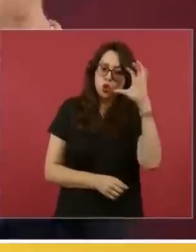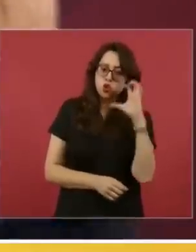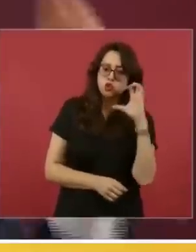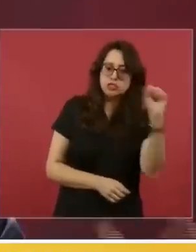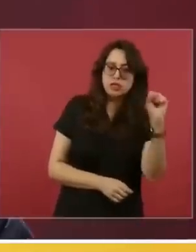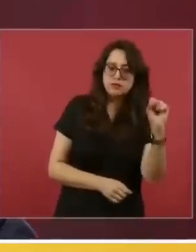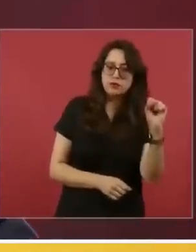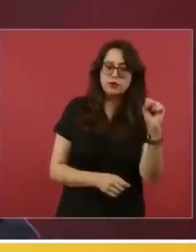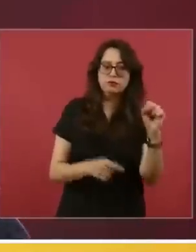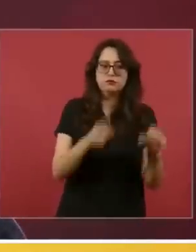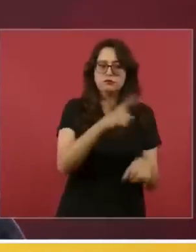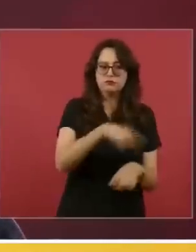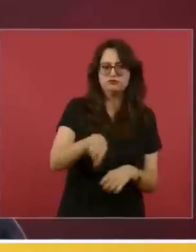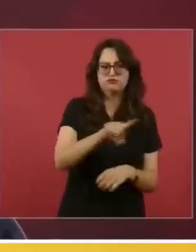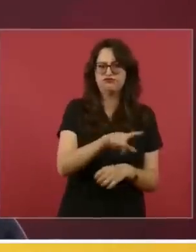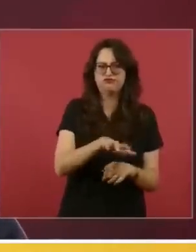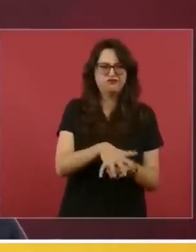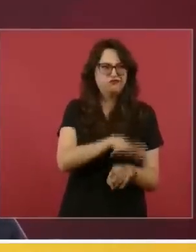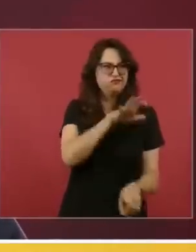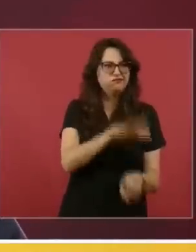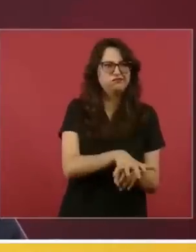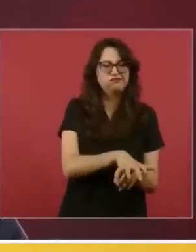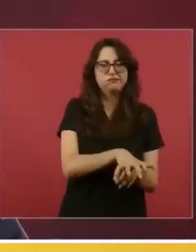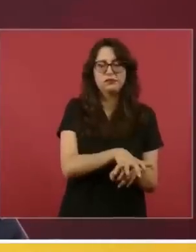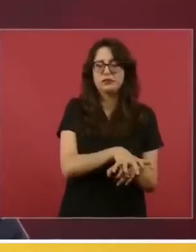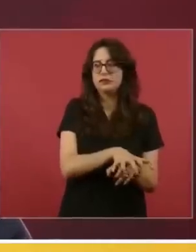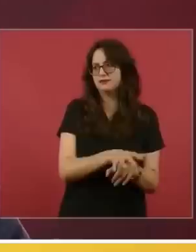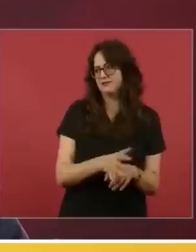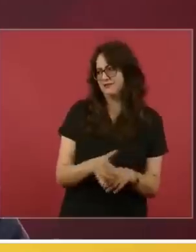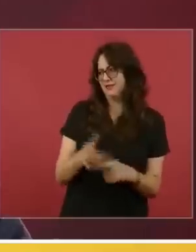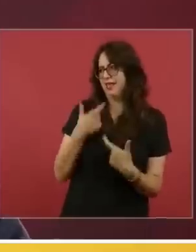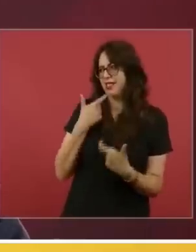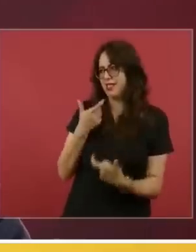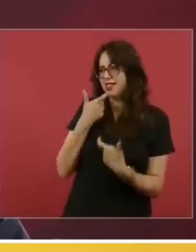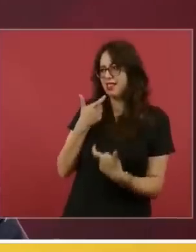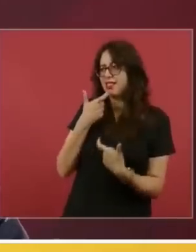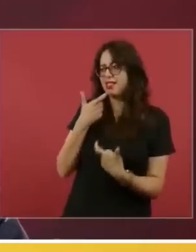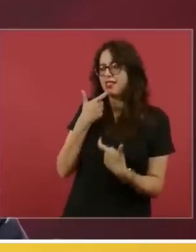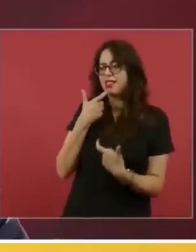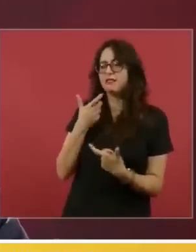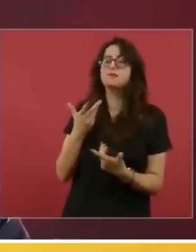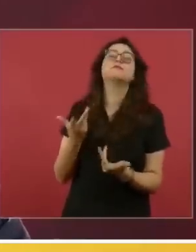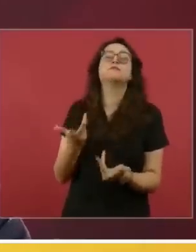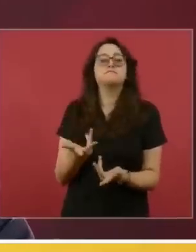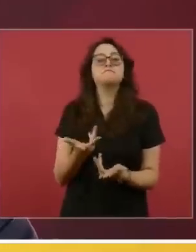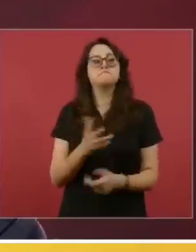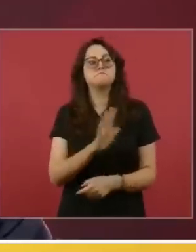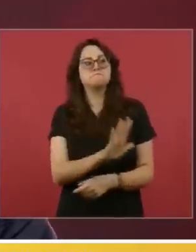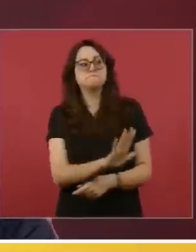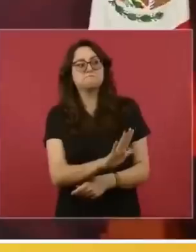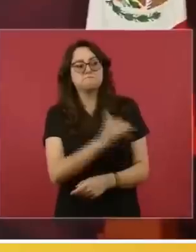hasta se burlan pero yo estoy convencido